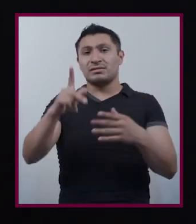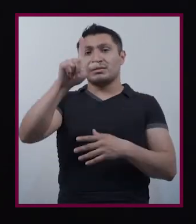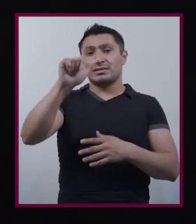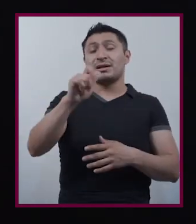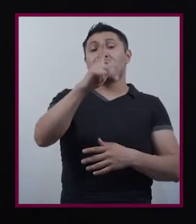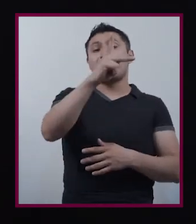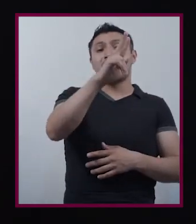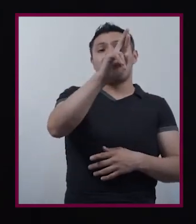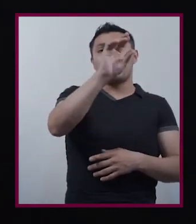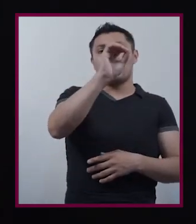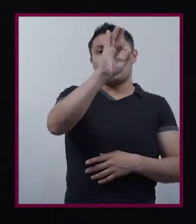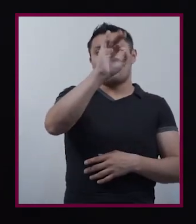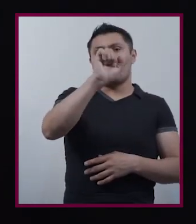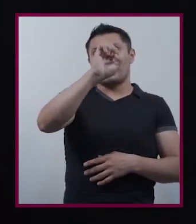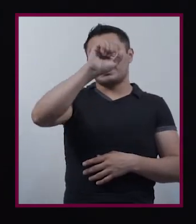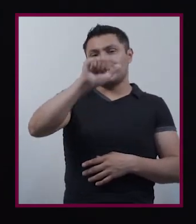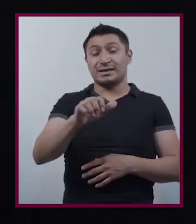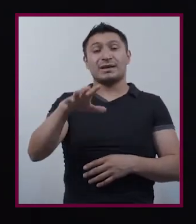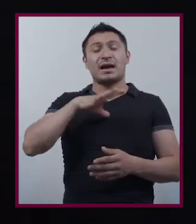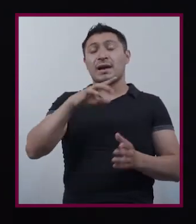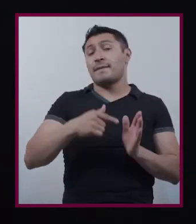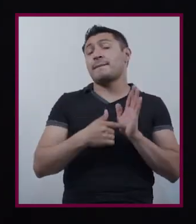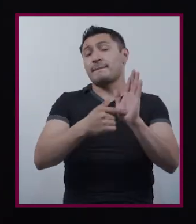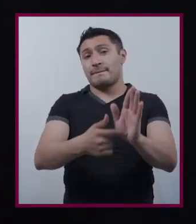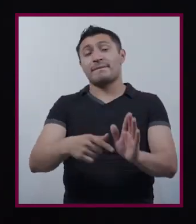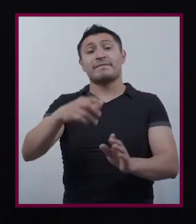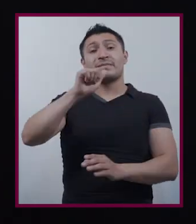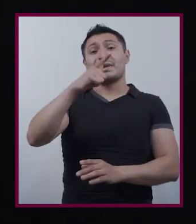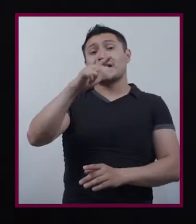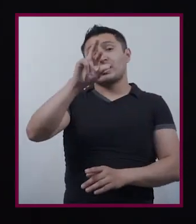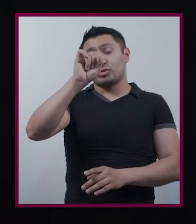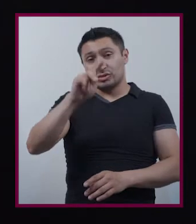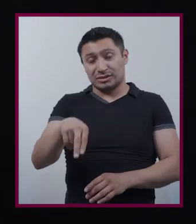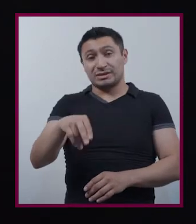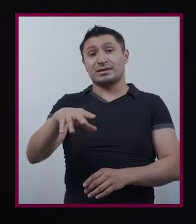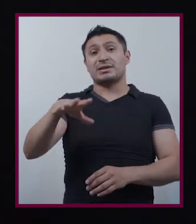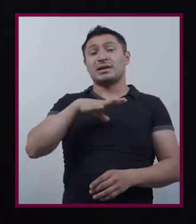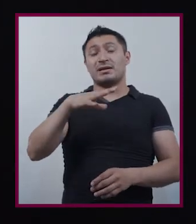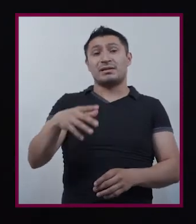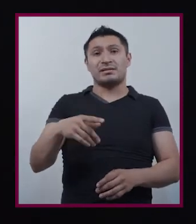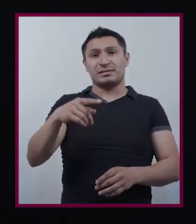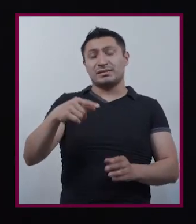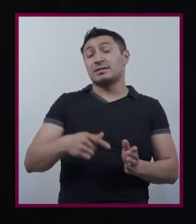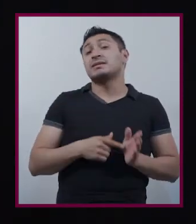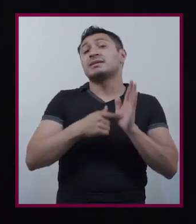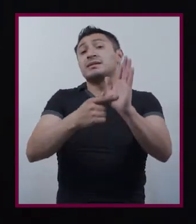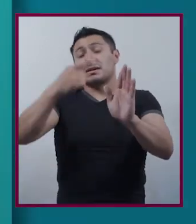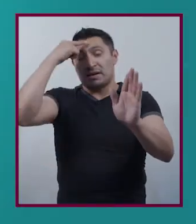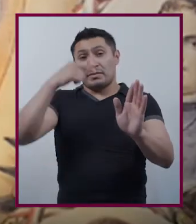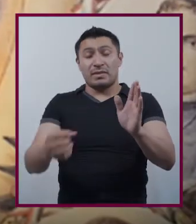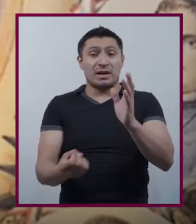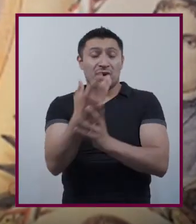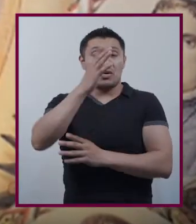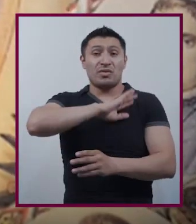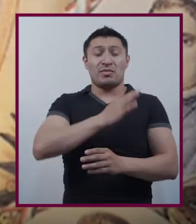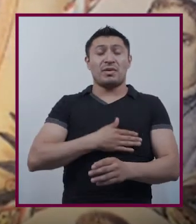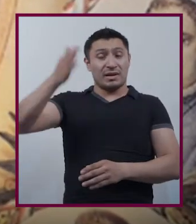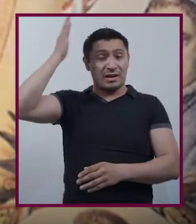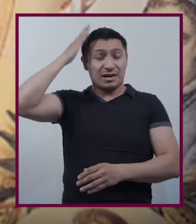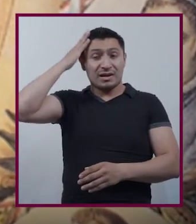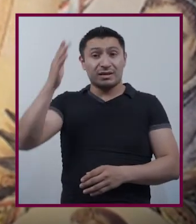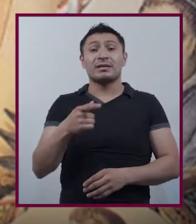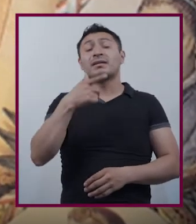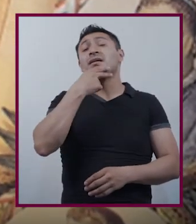Profesa y que propuso que Agustín de Iturbide fuera el militar que independizara a la Nueva España. Agustín de